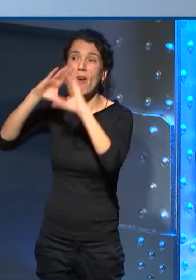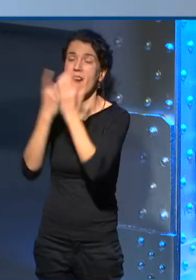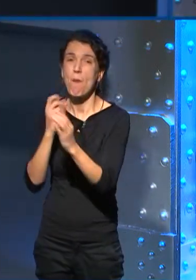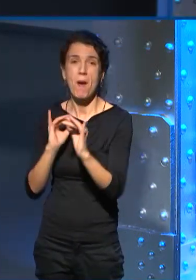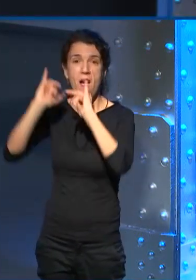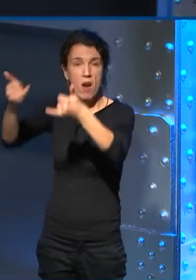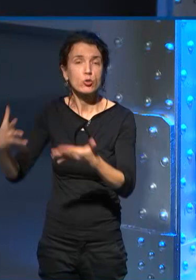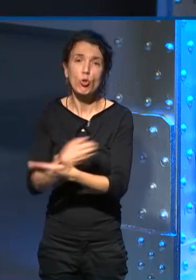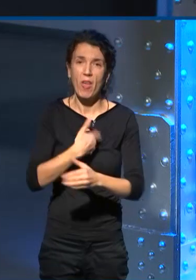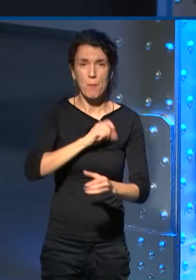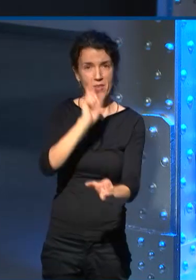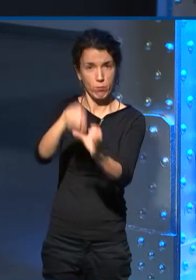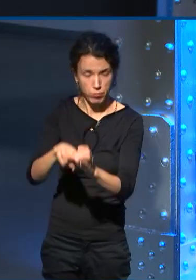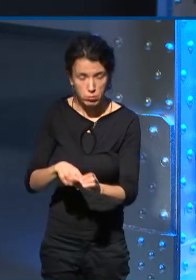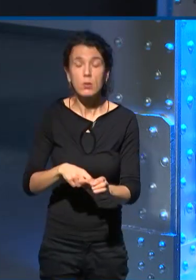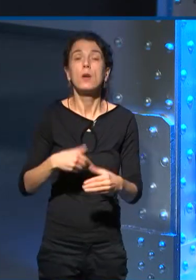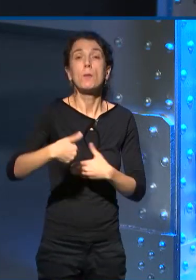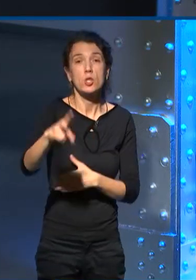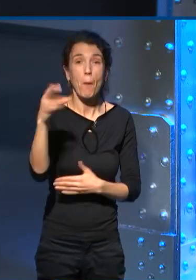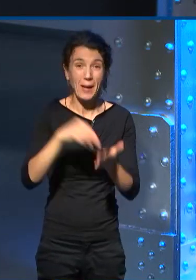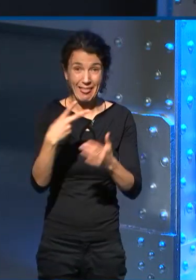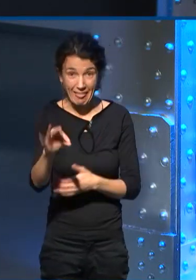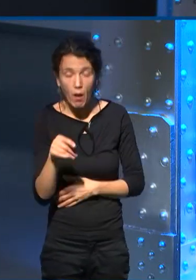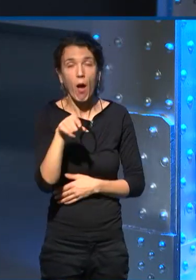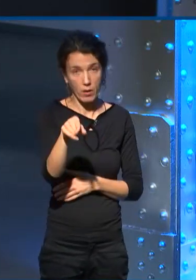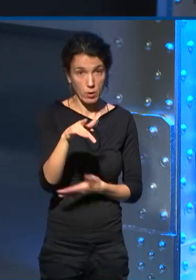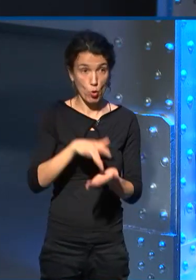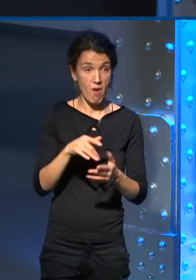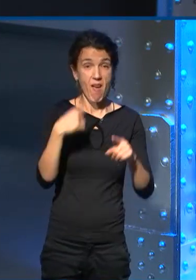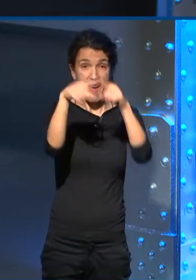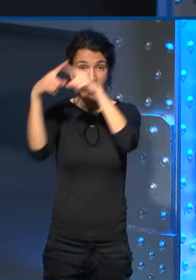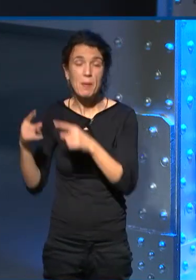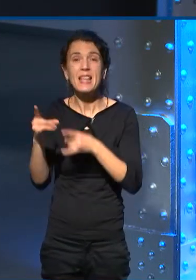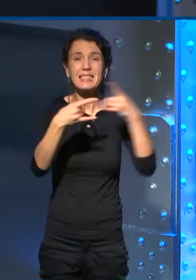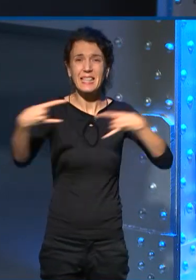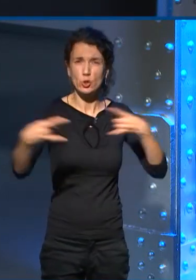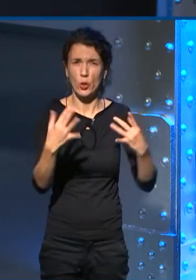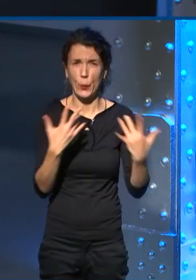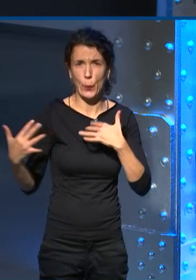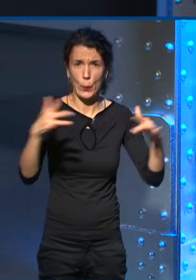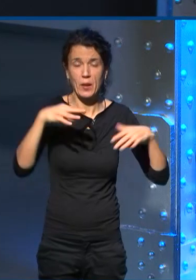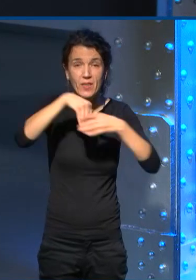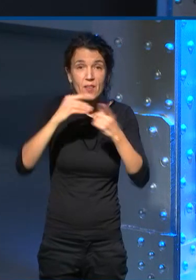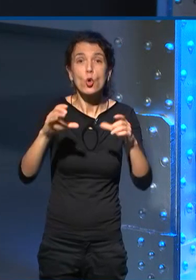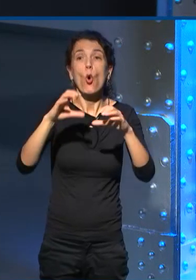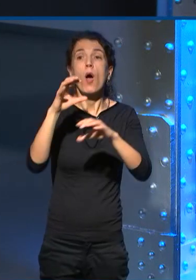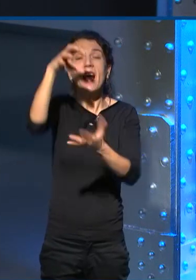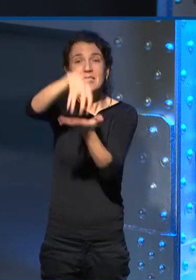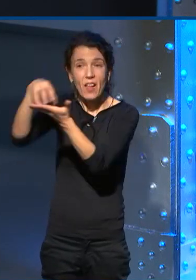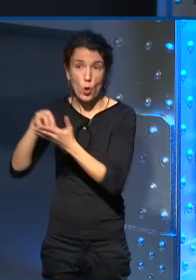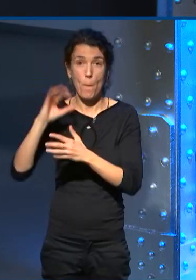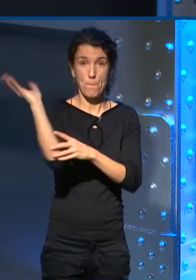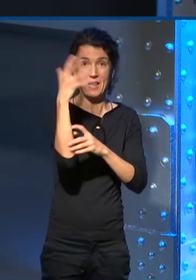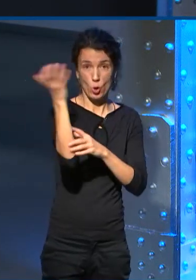todas. La próxima será Mars 2020 y aquí vemos, por ejemplo, estos elementos son sensores de viento que forman parte de la estación meteorológica que estamos